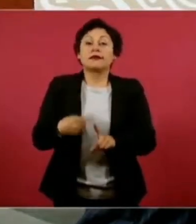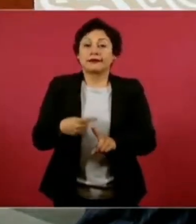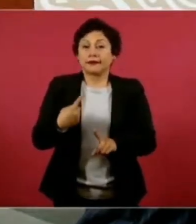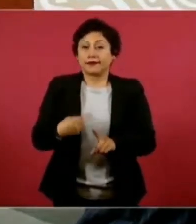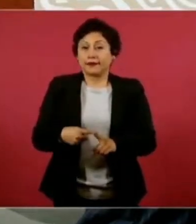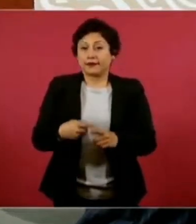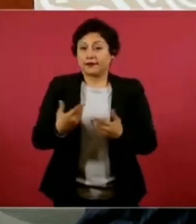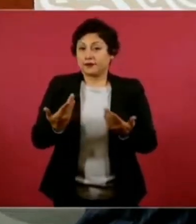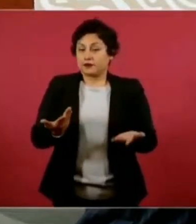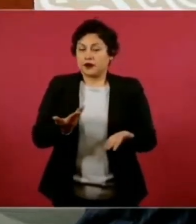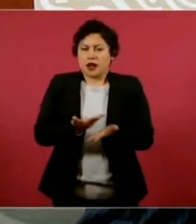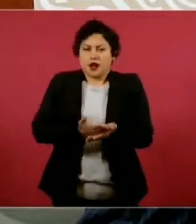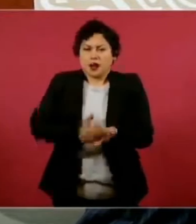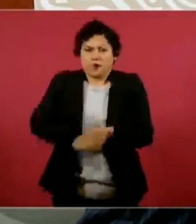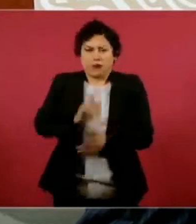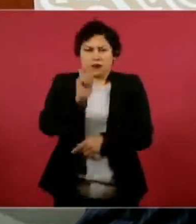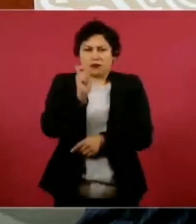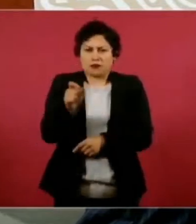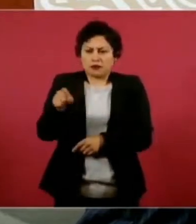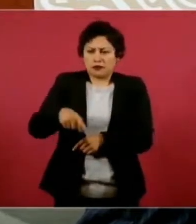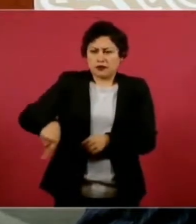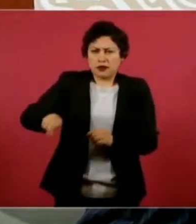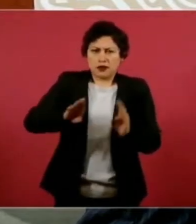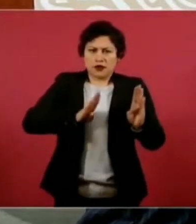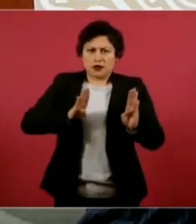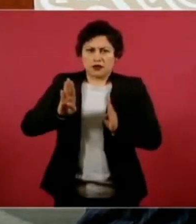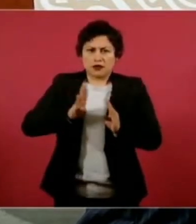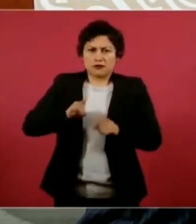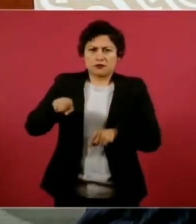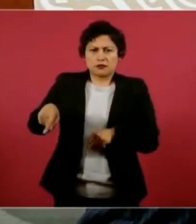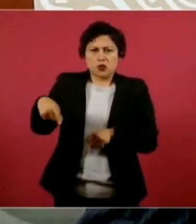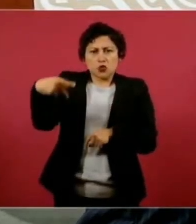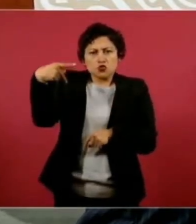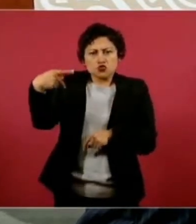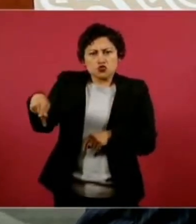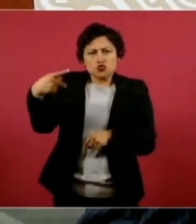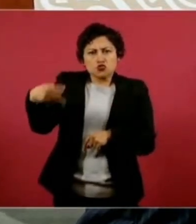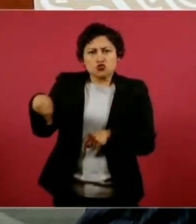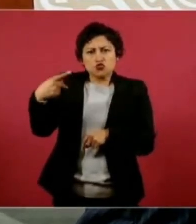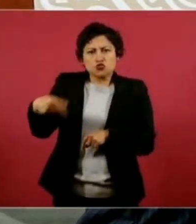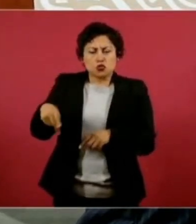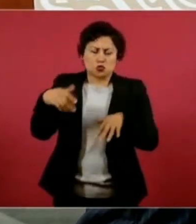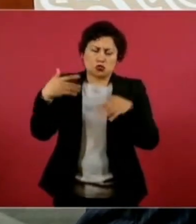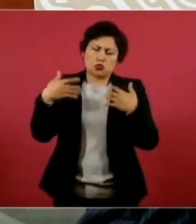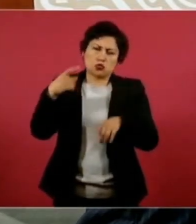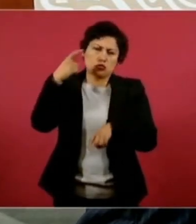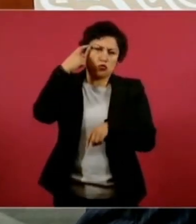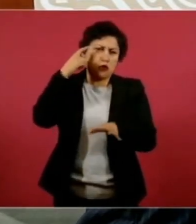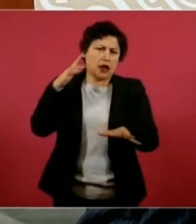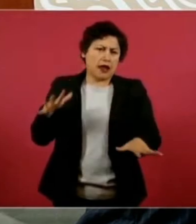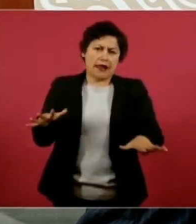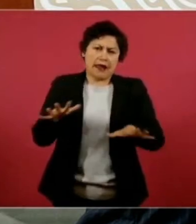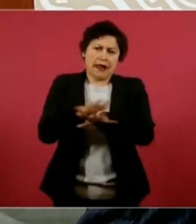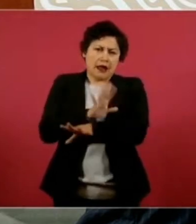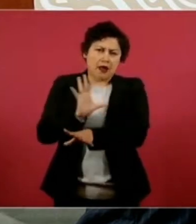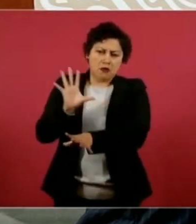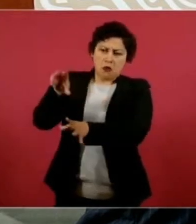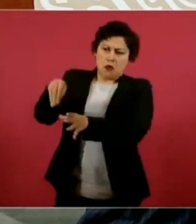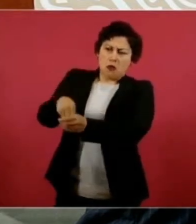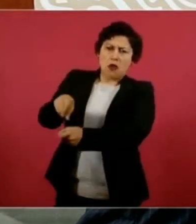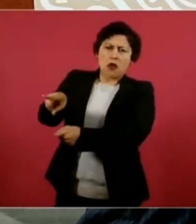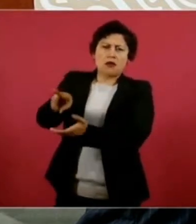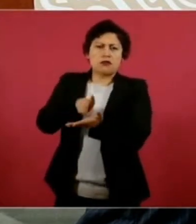avance importante en cuanto al respeto de los derechos humanos.